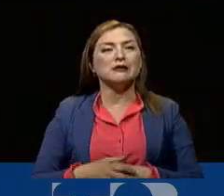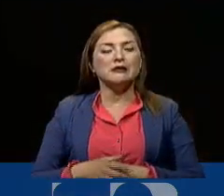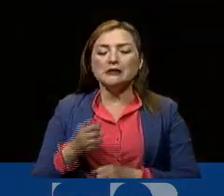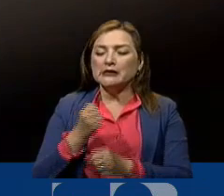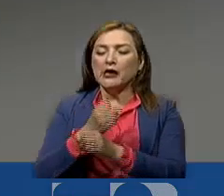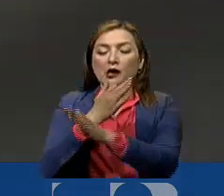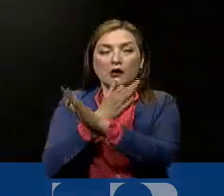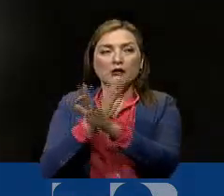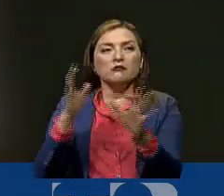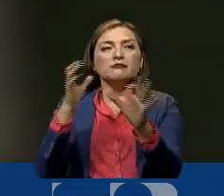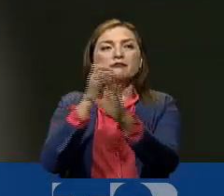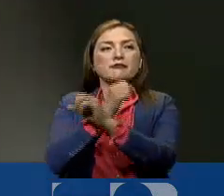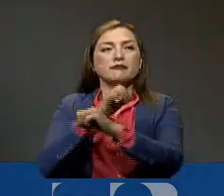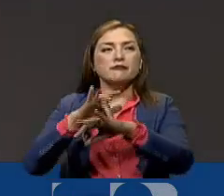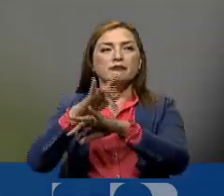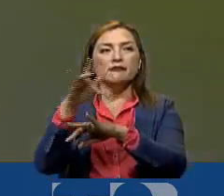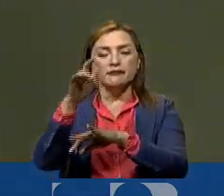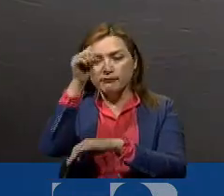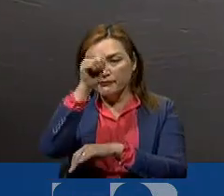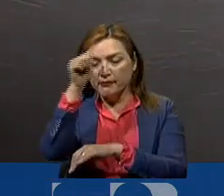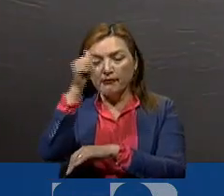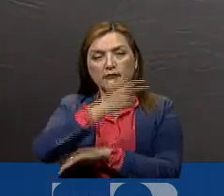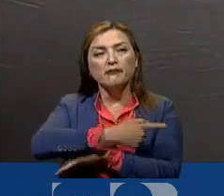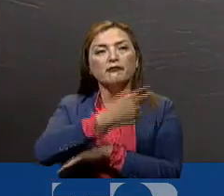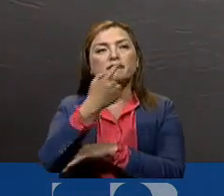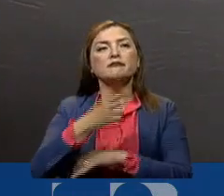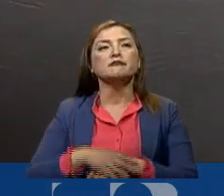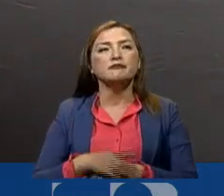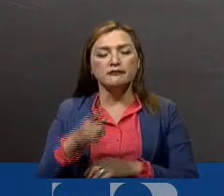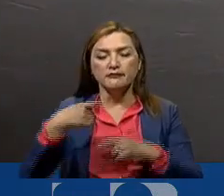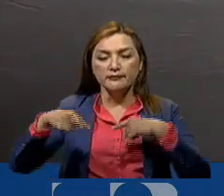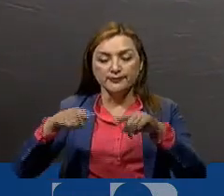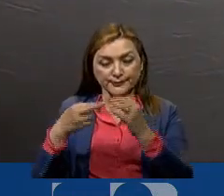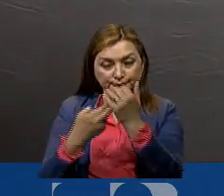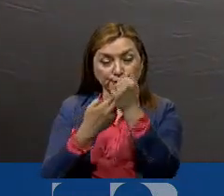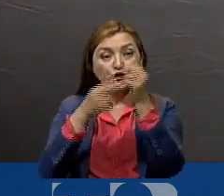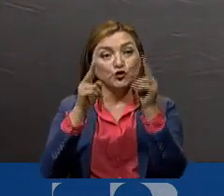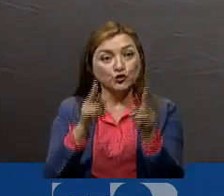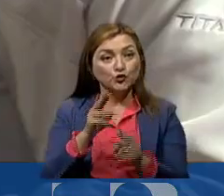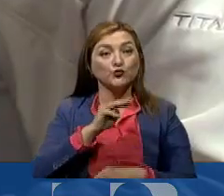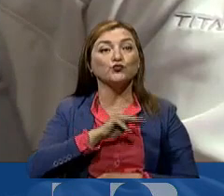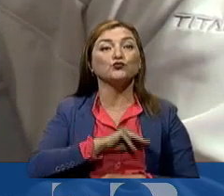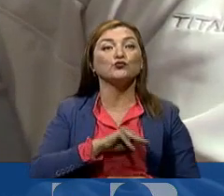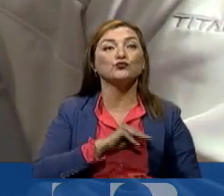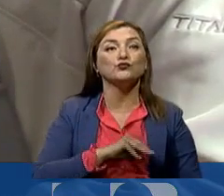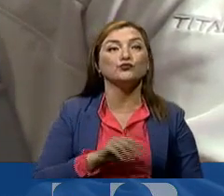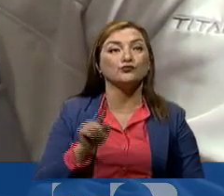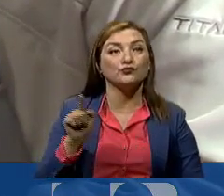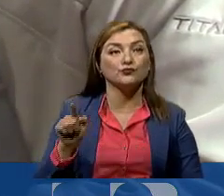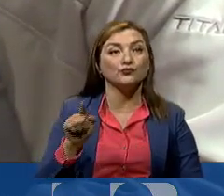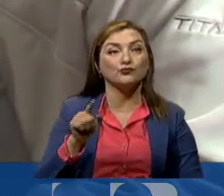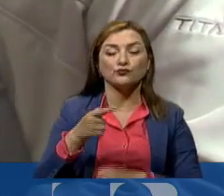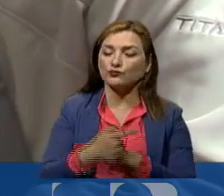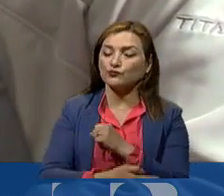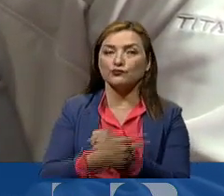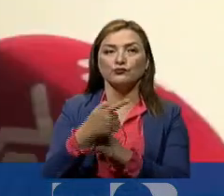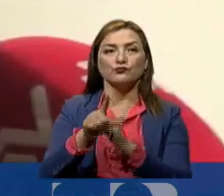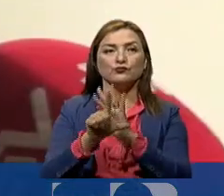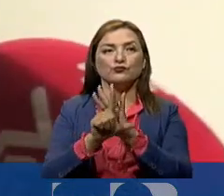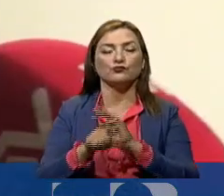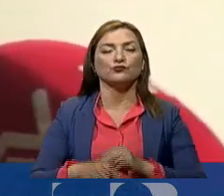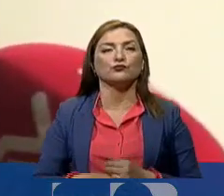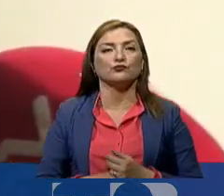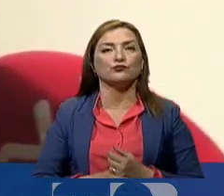cumplían el turno de la noche y madrugada del día domingo. Jorge Zambrano, jefe de recursos humanos del municipio, indicó que se aplicará lo que dice la